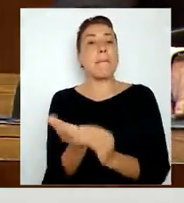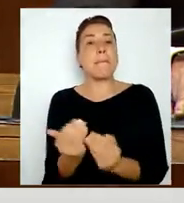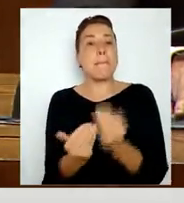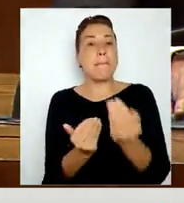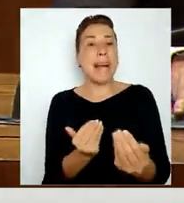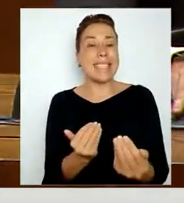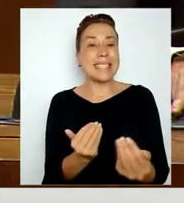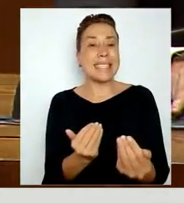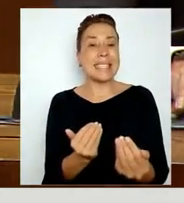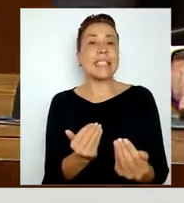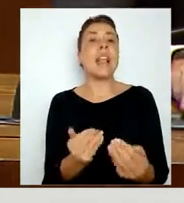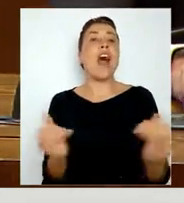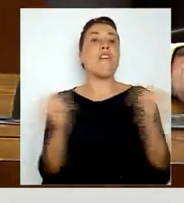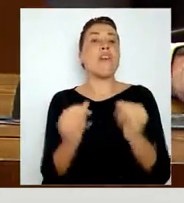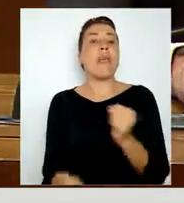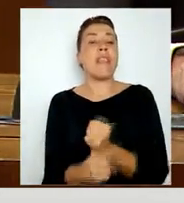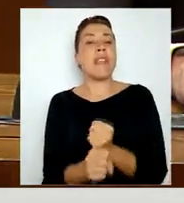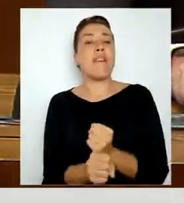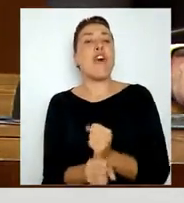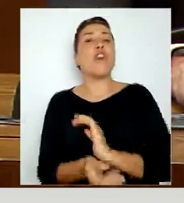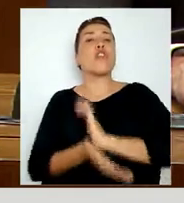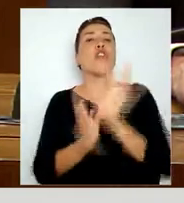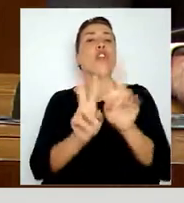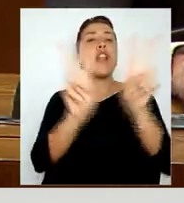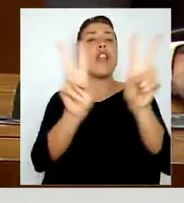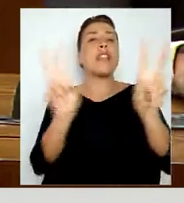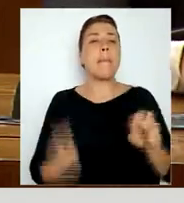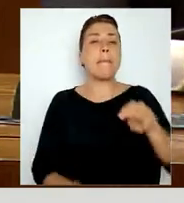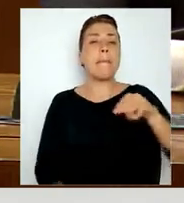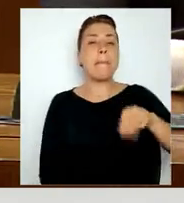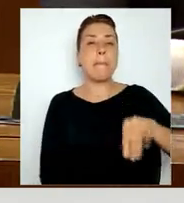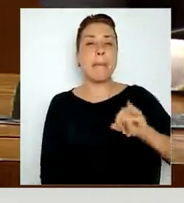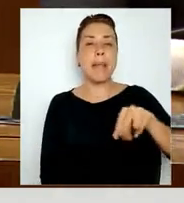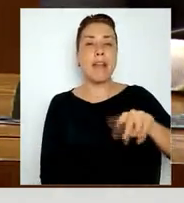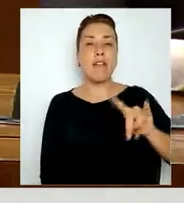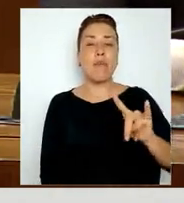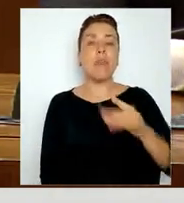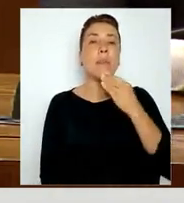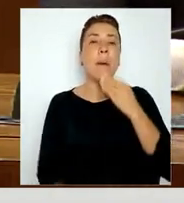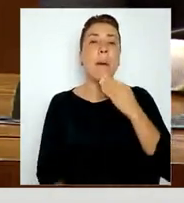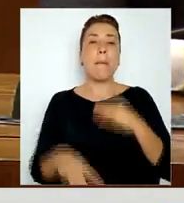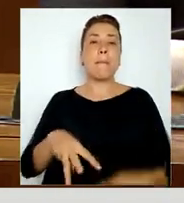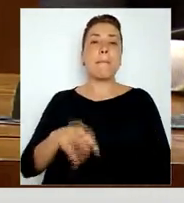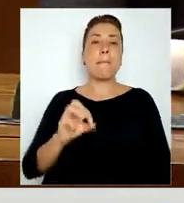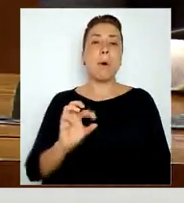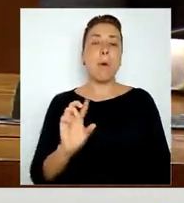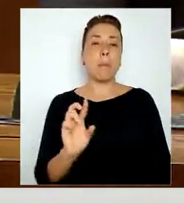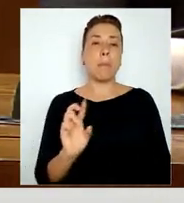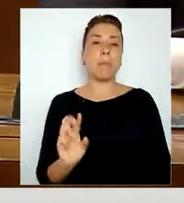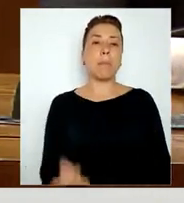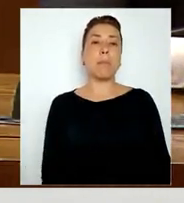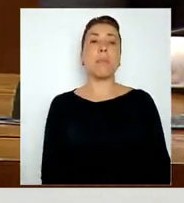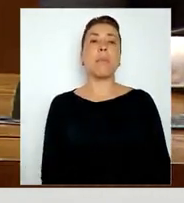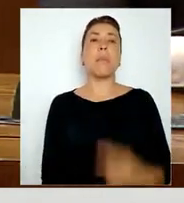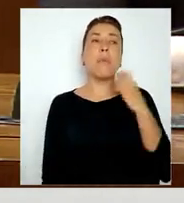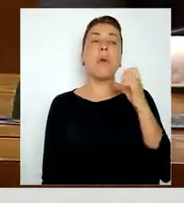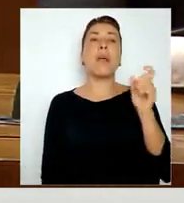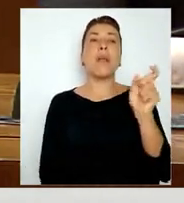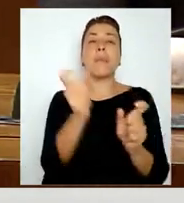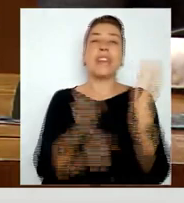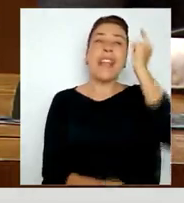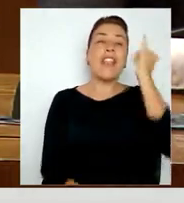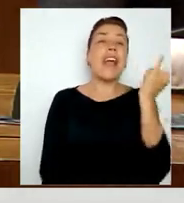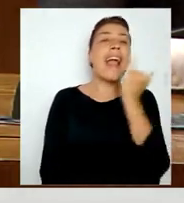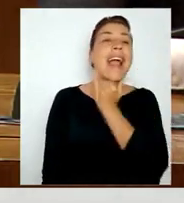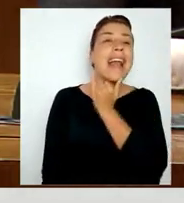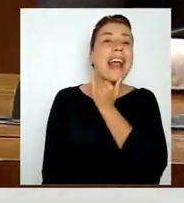a todo lo que tiene que ver con mimbo y Mob porque se se entendió erradamente que lo que lo exceptuaba